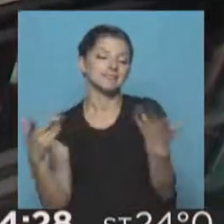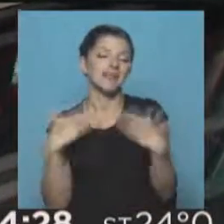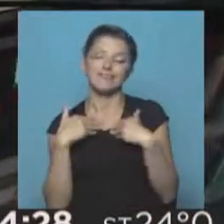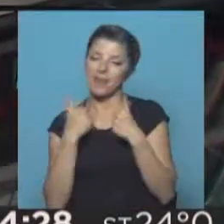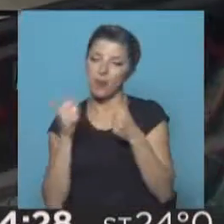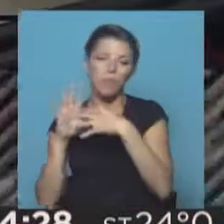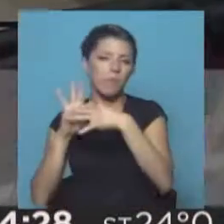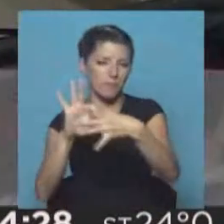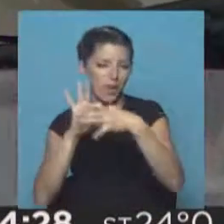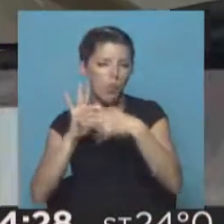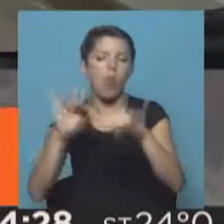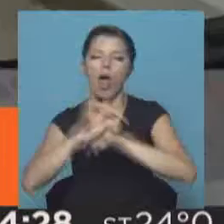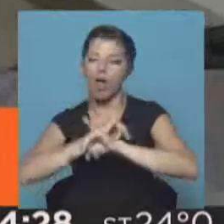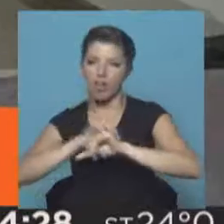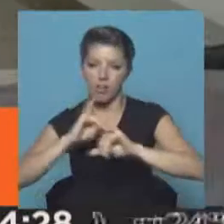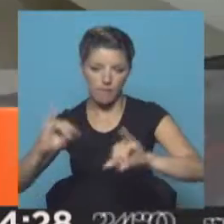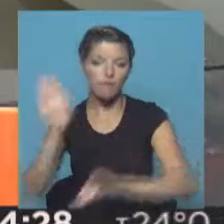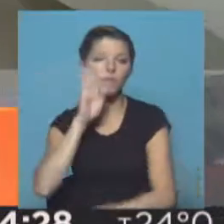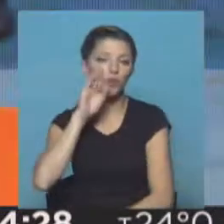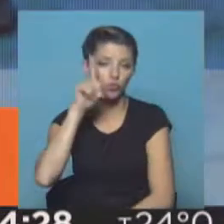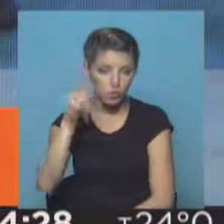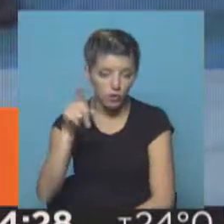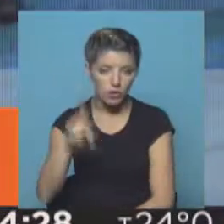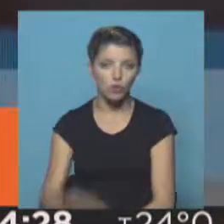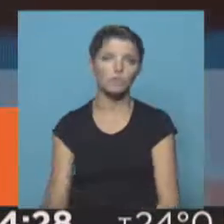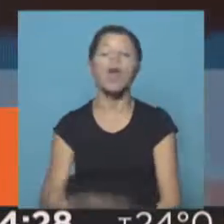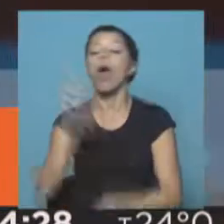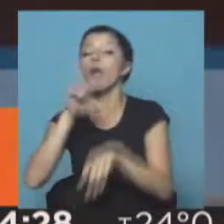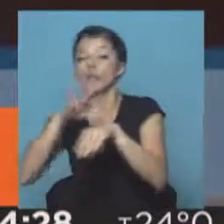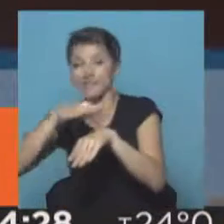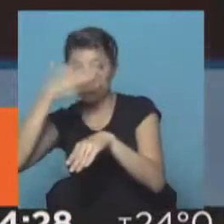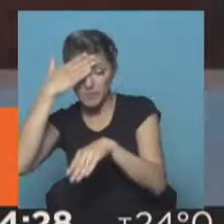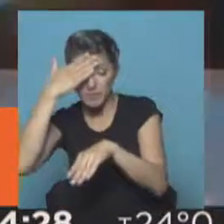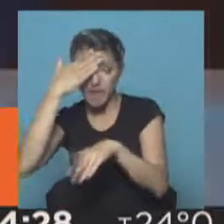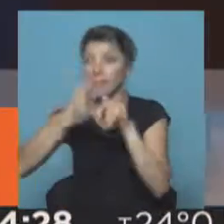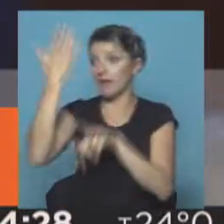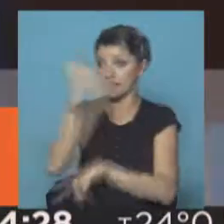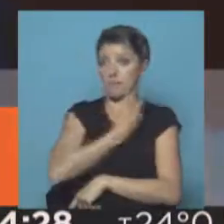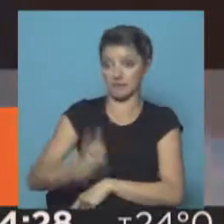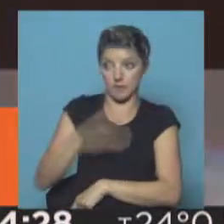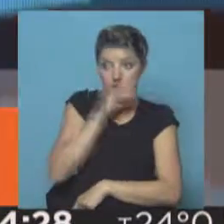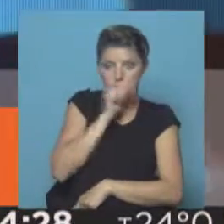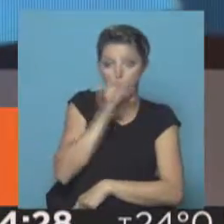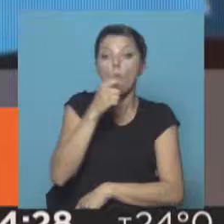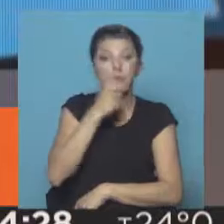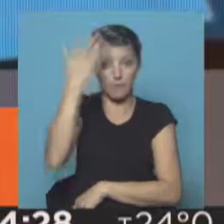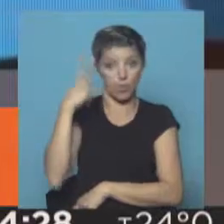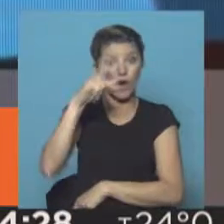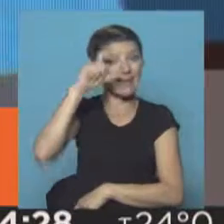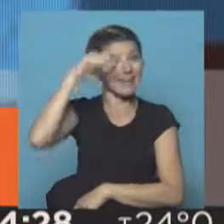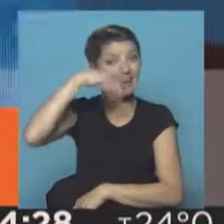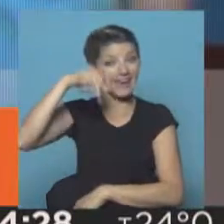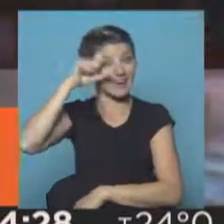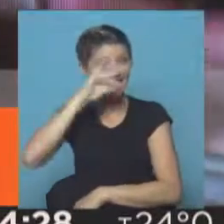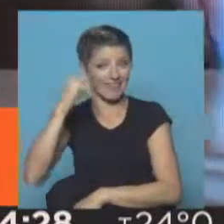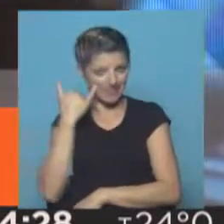campaña presidencial de los Estados Unidos después de que se han ocultado enfermedades de presidentes. Por ejemplo, Kennedy. Cuando hablamos del 26 de septiembre,